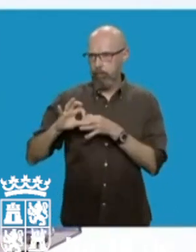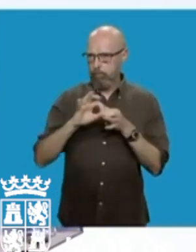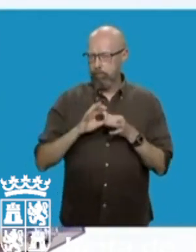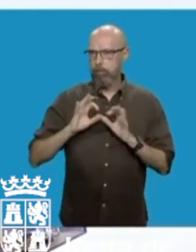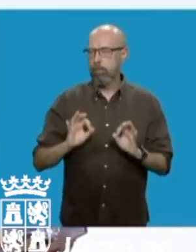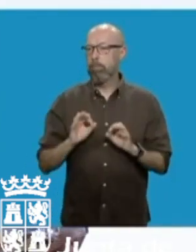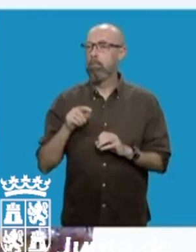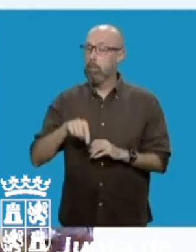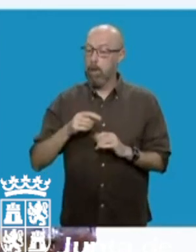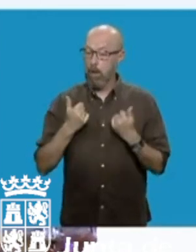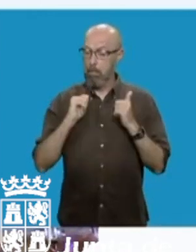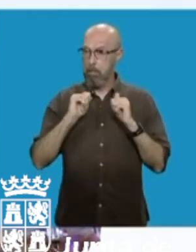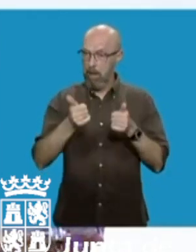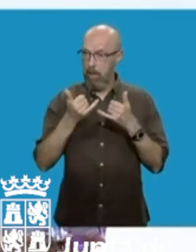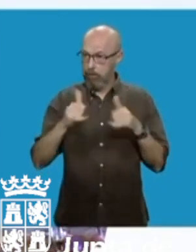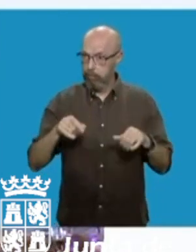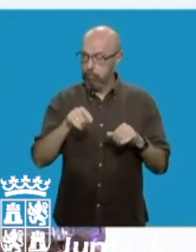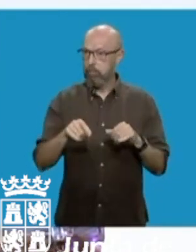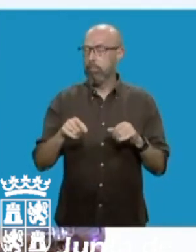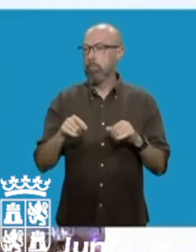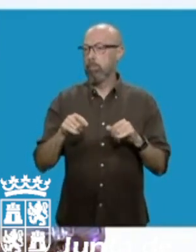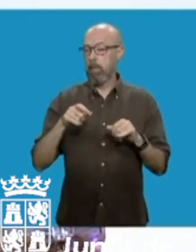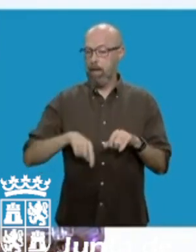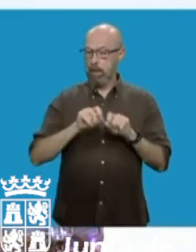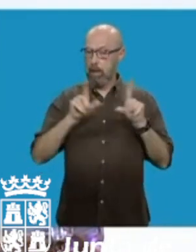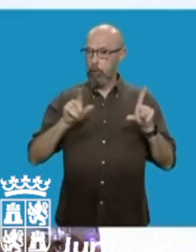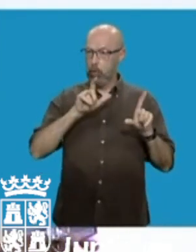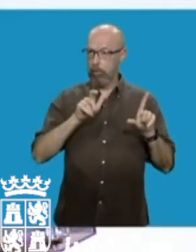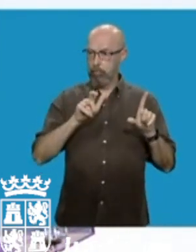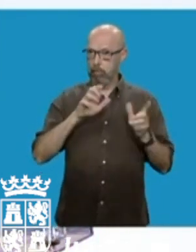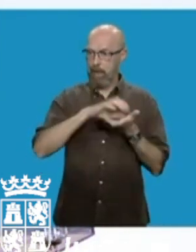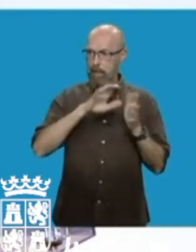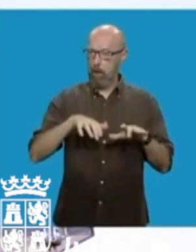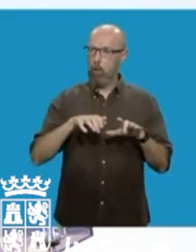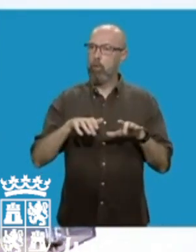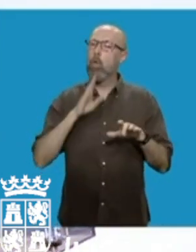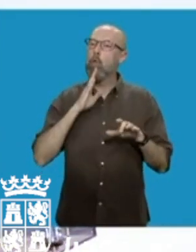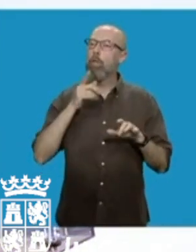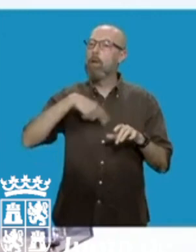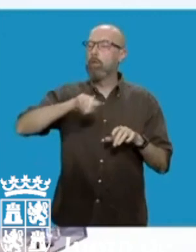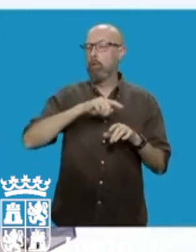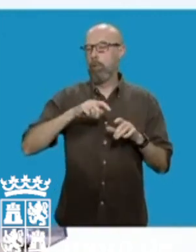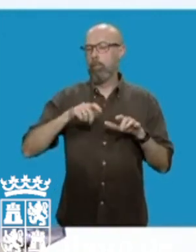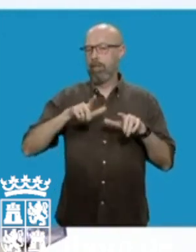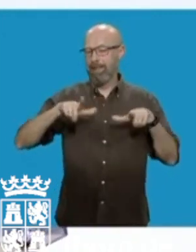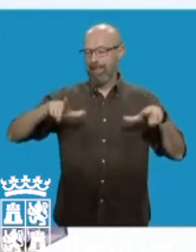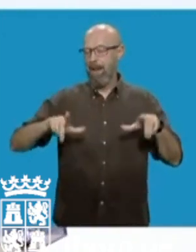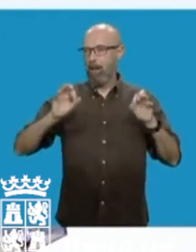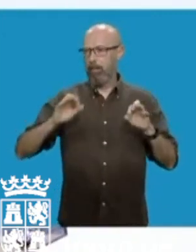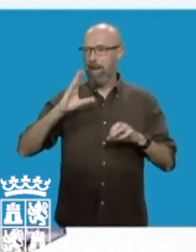partida de una gala que Televisión Castilla y León retransmite desde la sala de cámara del Auditorio Miguel Delibes de